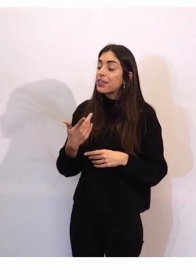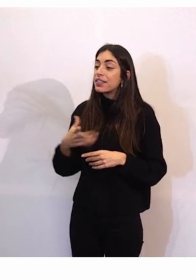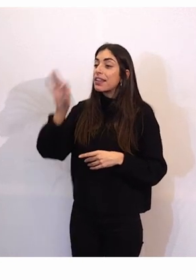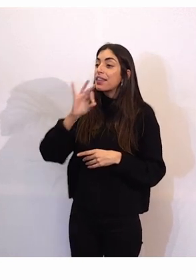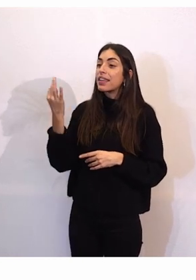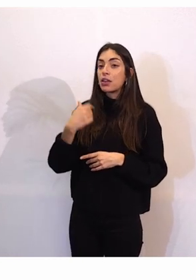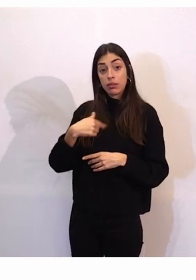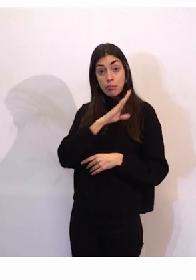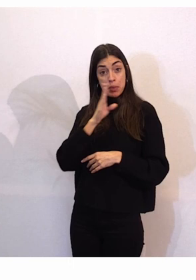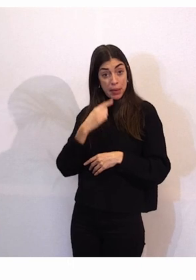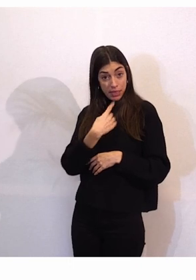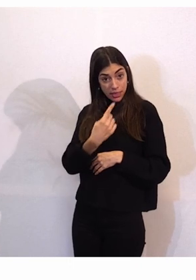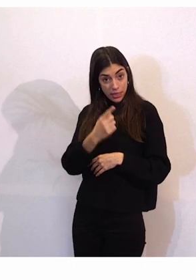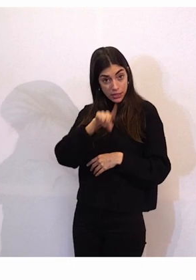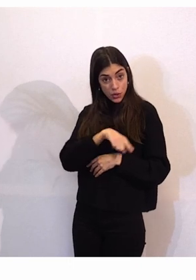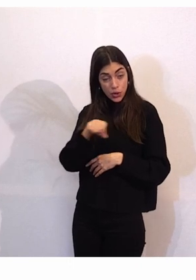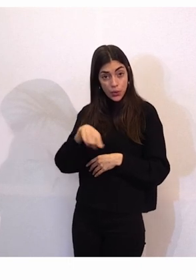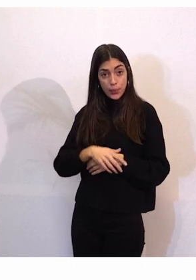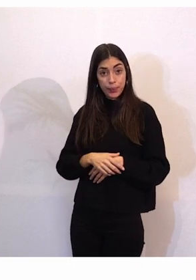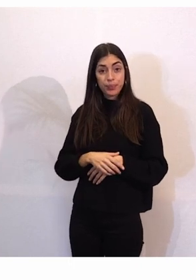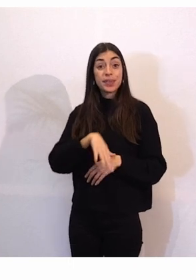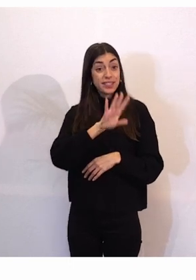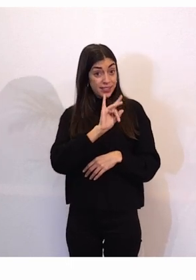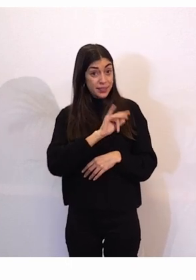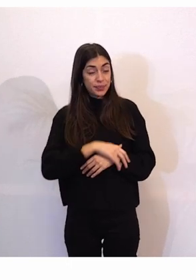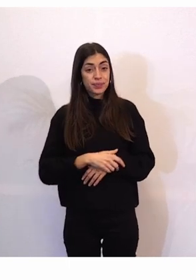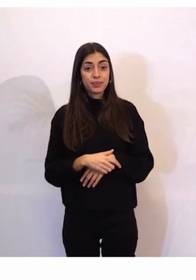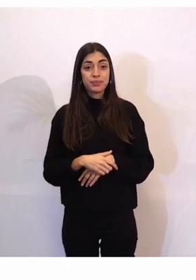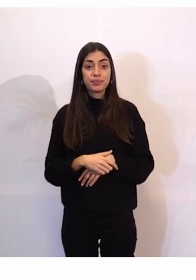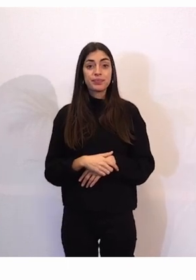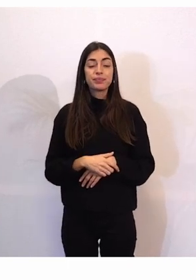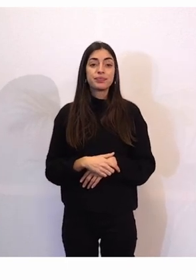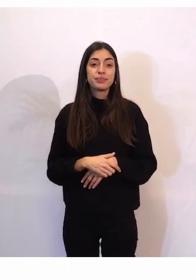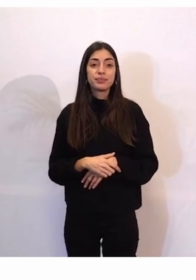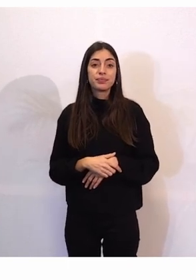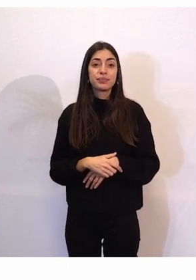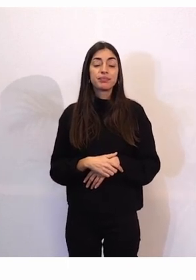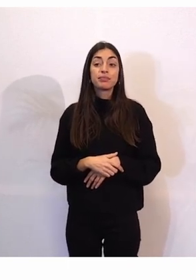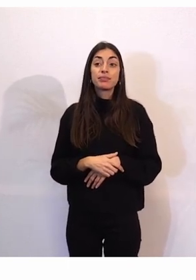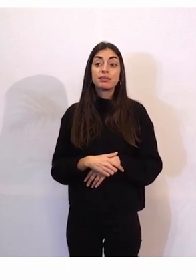mamá? ¿Sí? ¿No dice mamá?